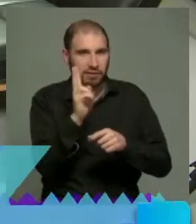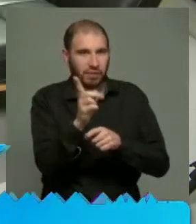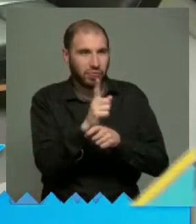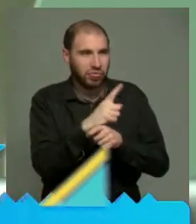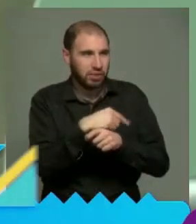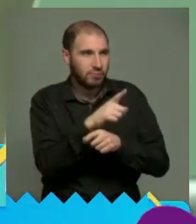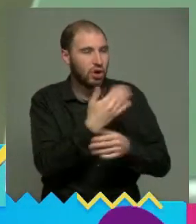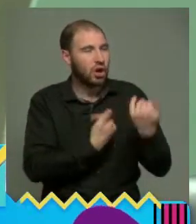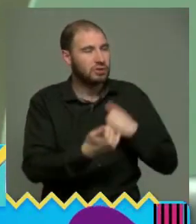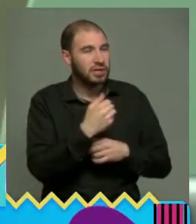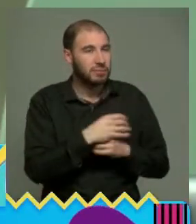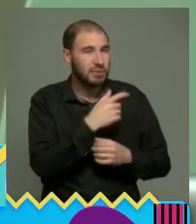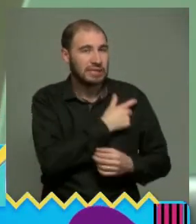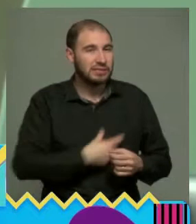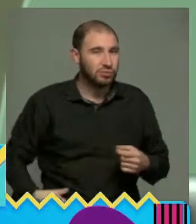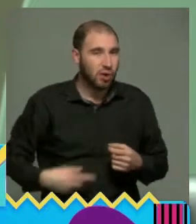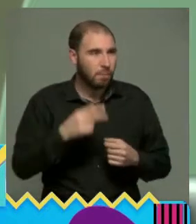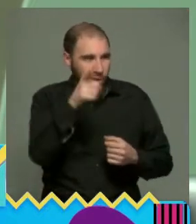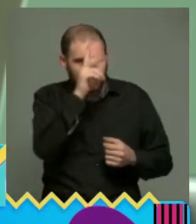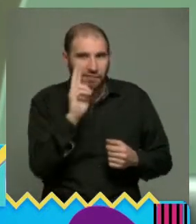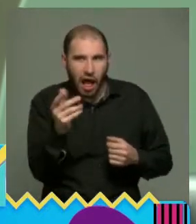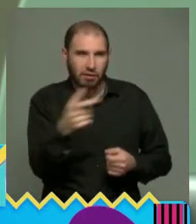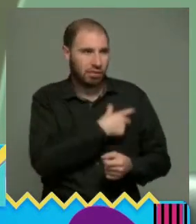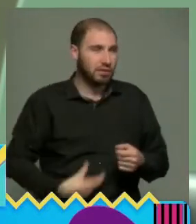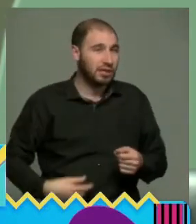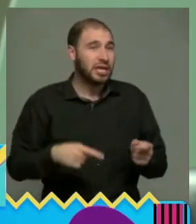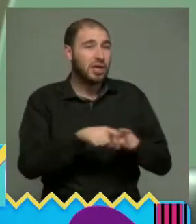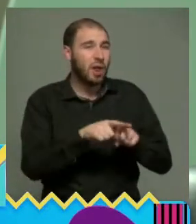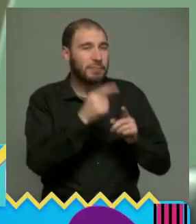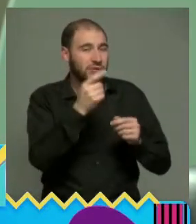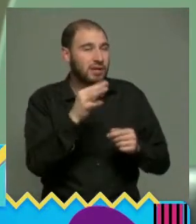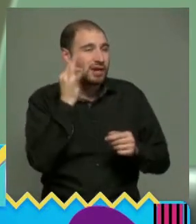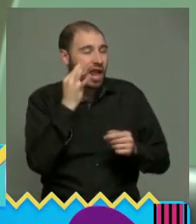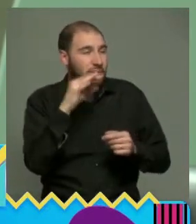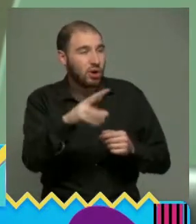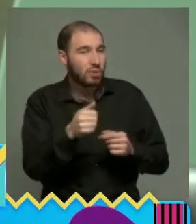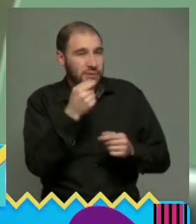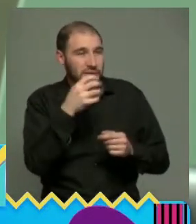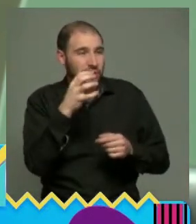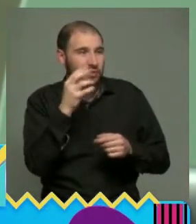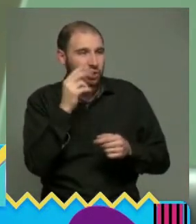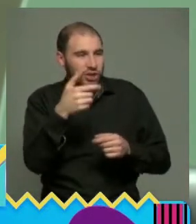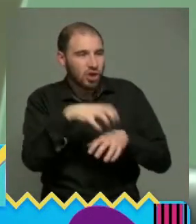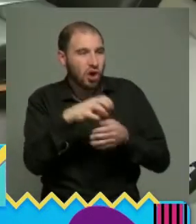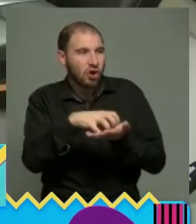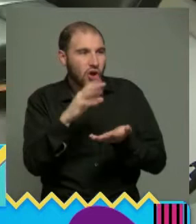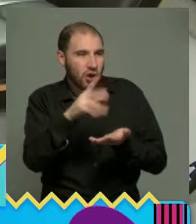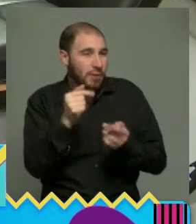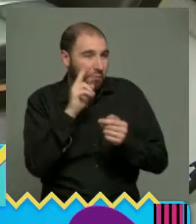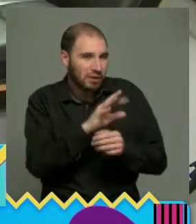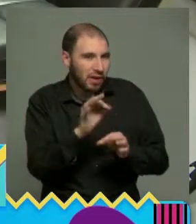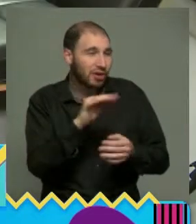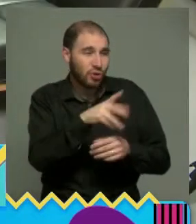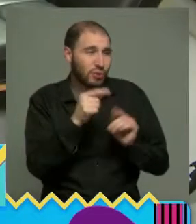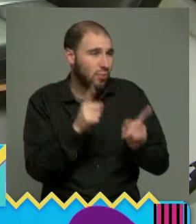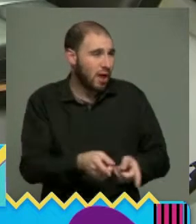vos comentabas, se ponía el cinturón cuando ve el policía, es lo mismo que el que se roba un caramelo en un kiosco cuando no lo están mirando. Es lo mismo. Es robo